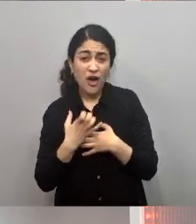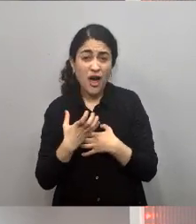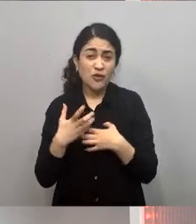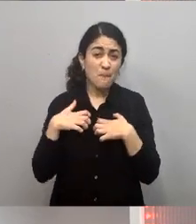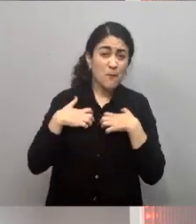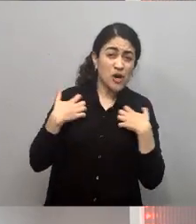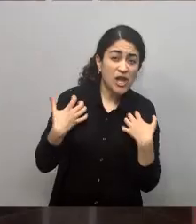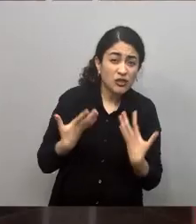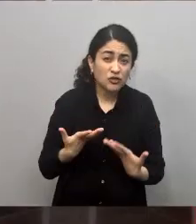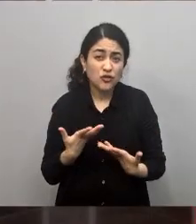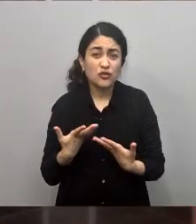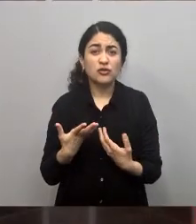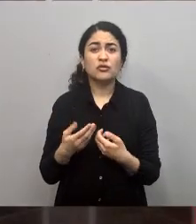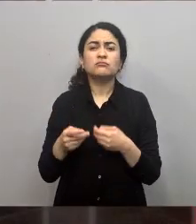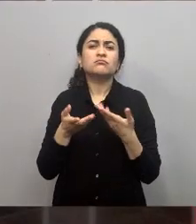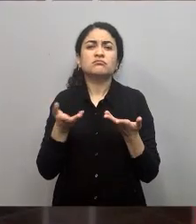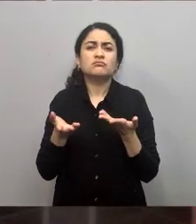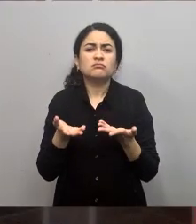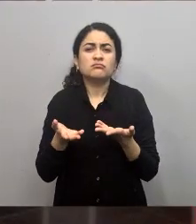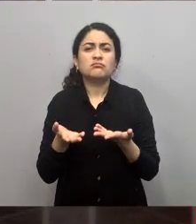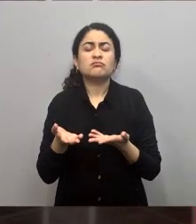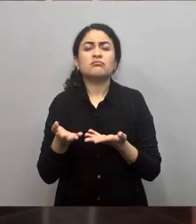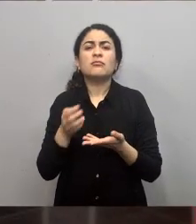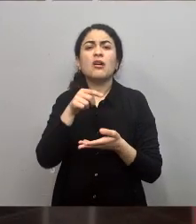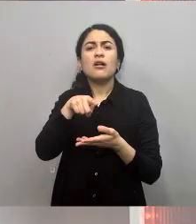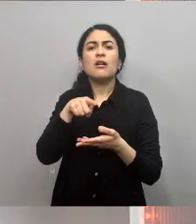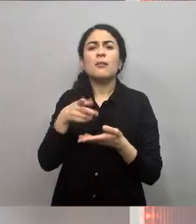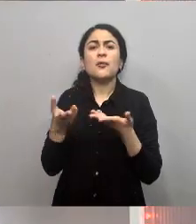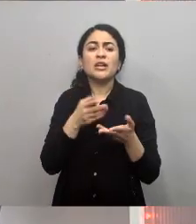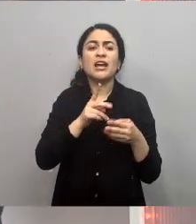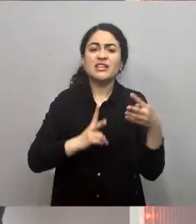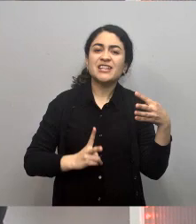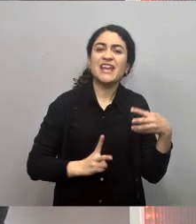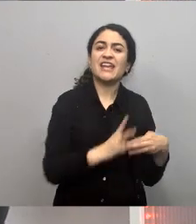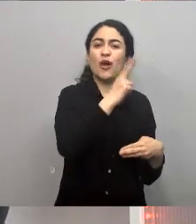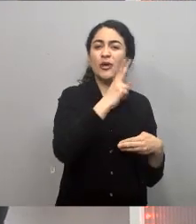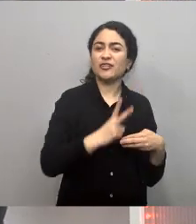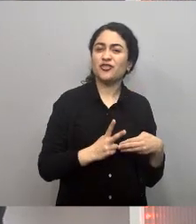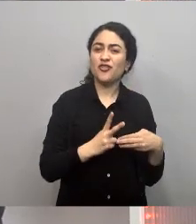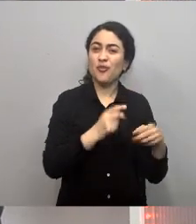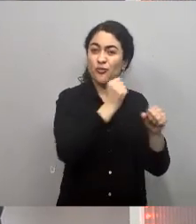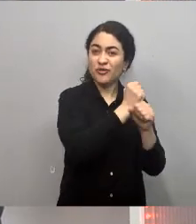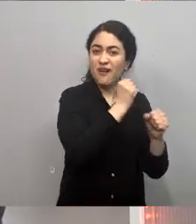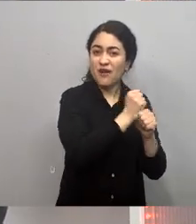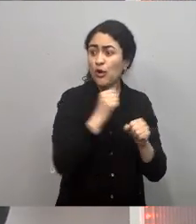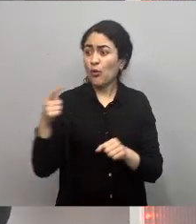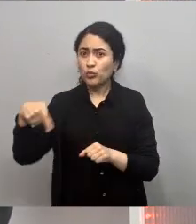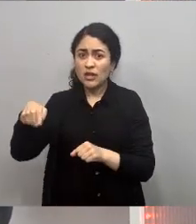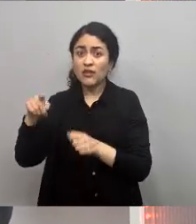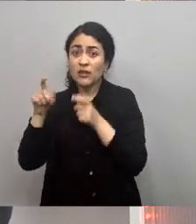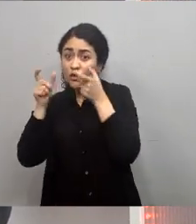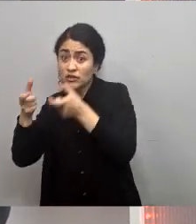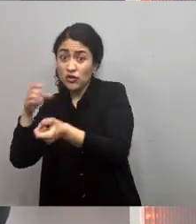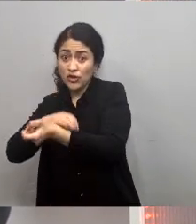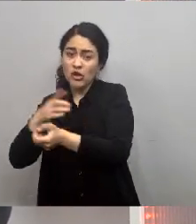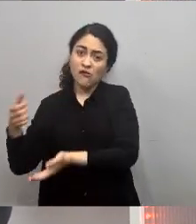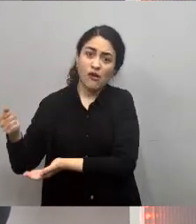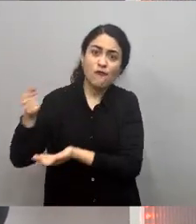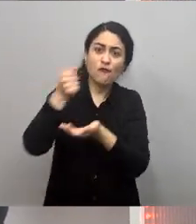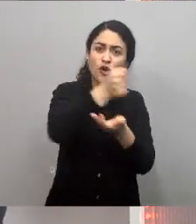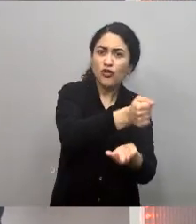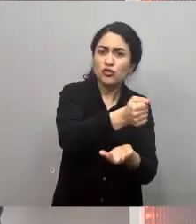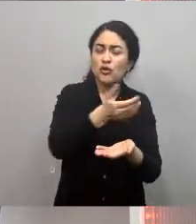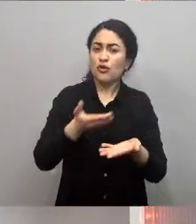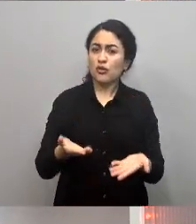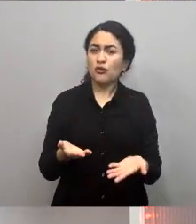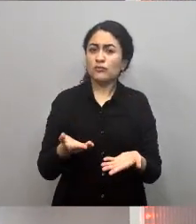porque en principio se dijo que ese era, ¿no es cierto?, como el inicio de las obras. Ustedes pusieron la plata y hay que decirlo muy bien